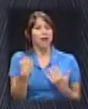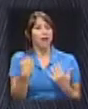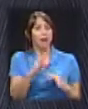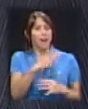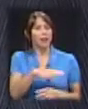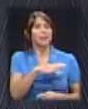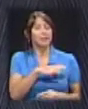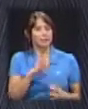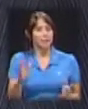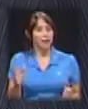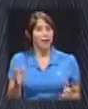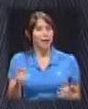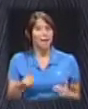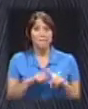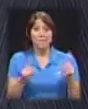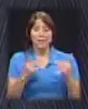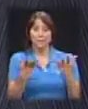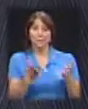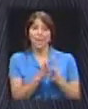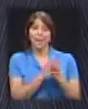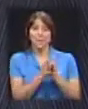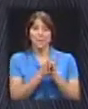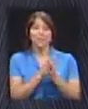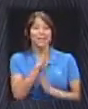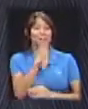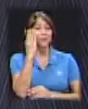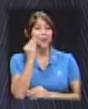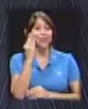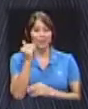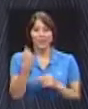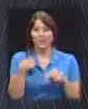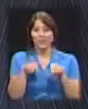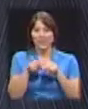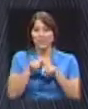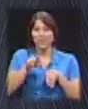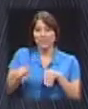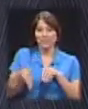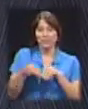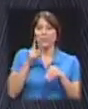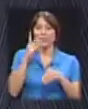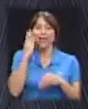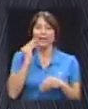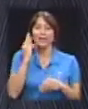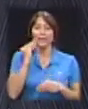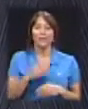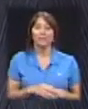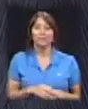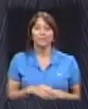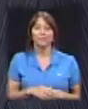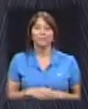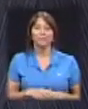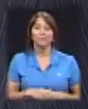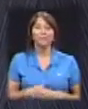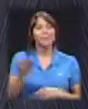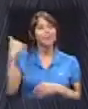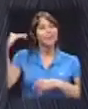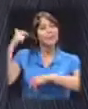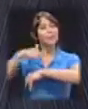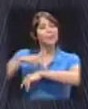déjeme aprovechar su anécdota, yo voy a dar una. Era el otoño